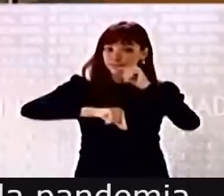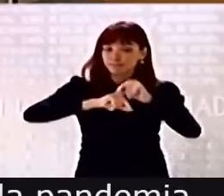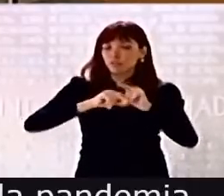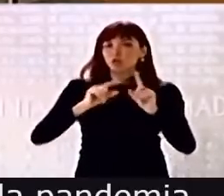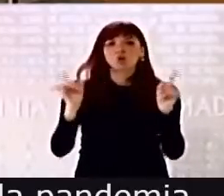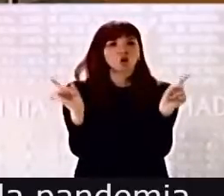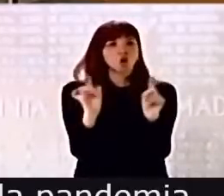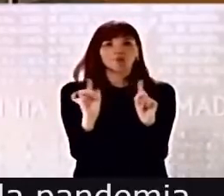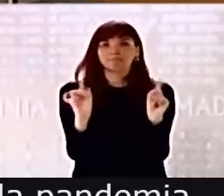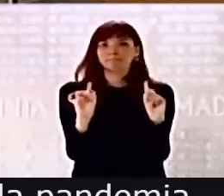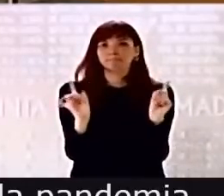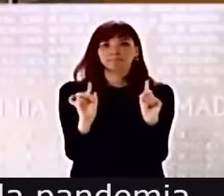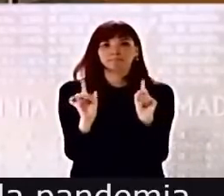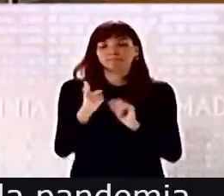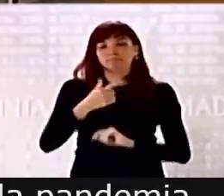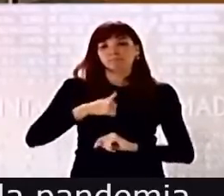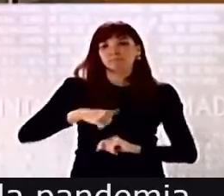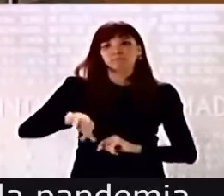este momento